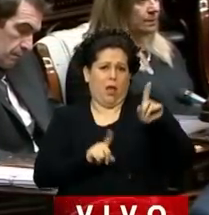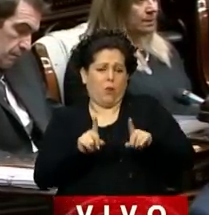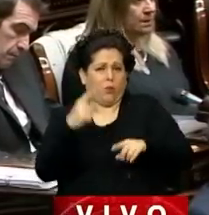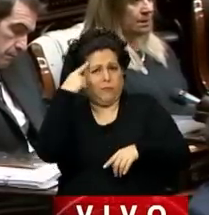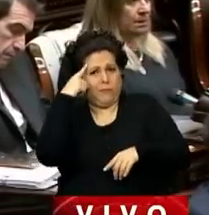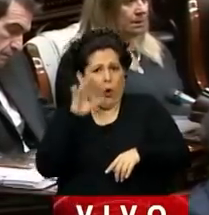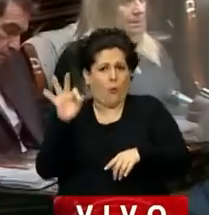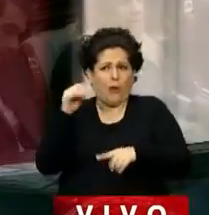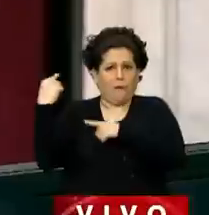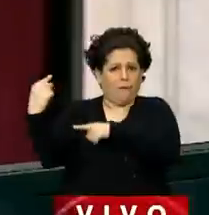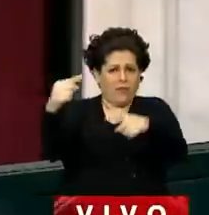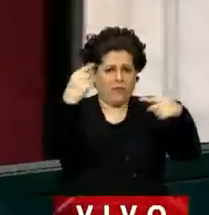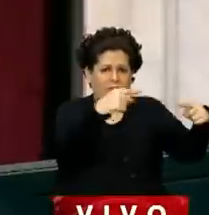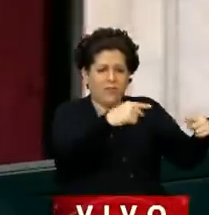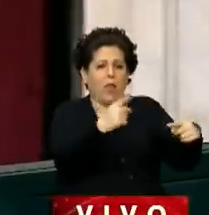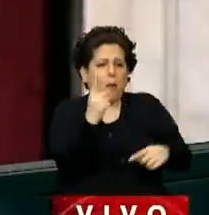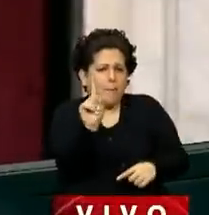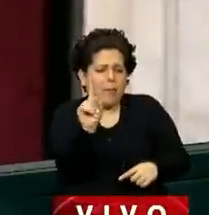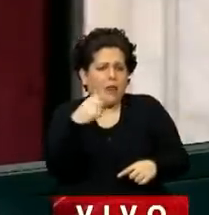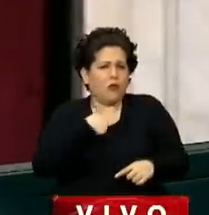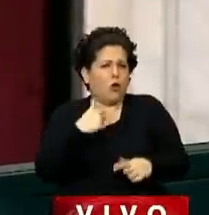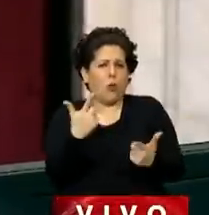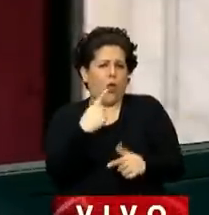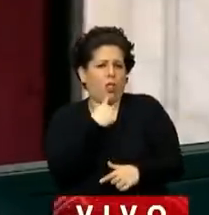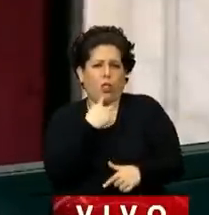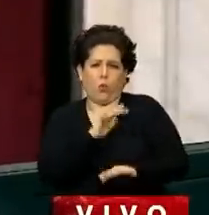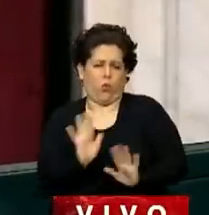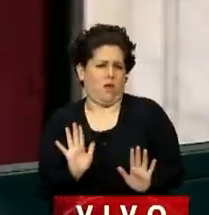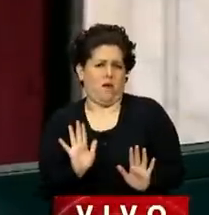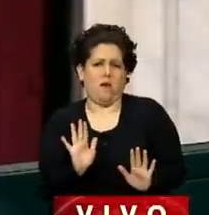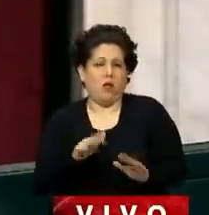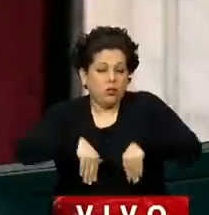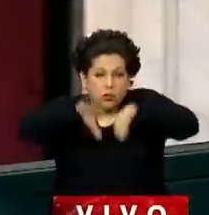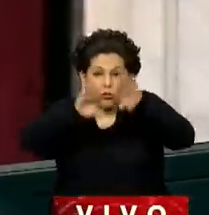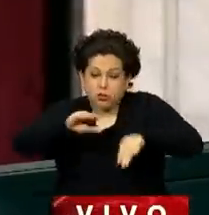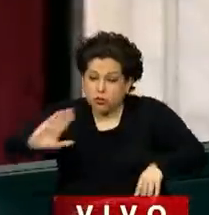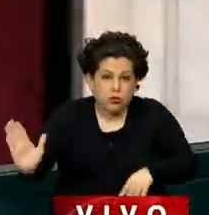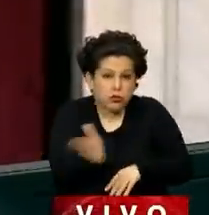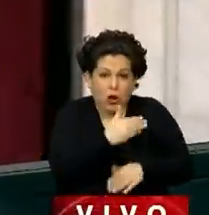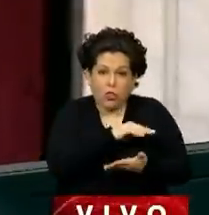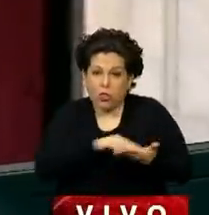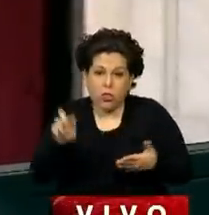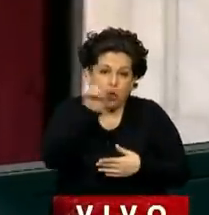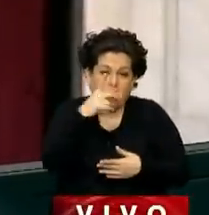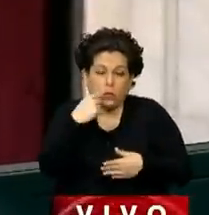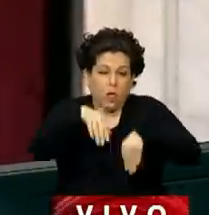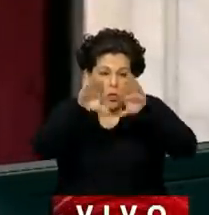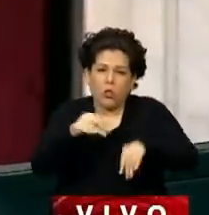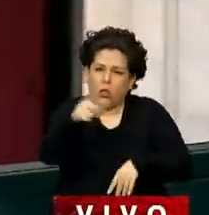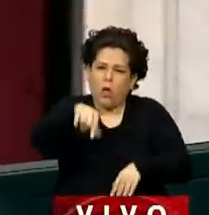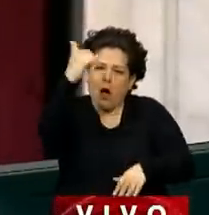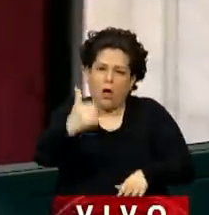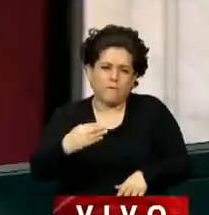pensar distinto, pero no tengo ninguna duda de que todos los que están acá tienen una enorme